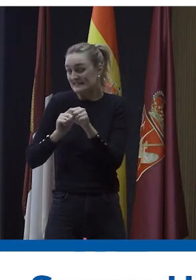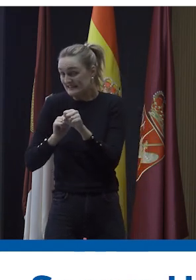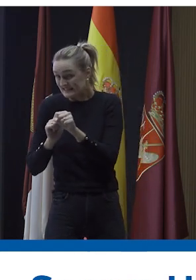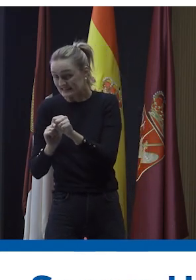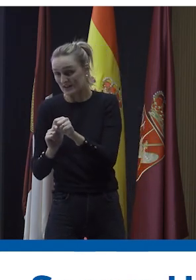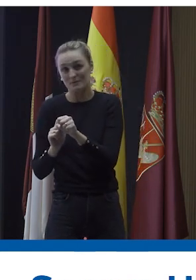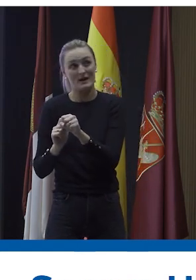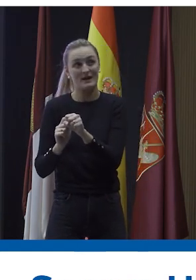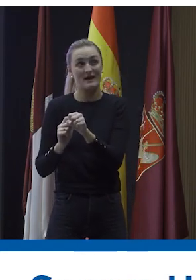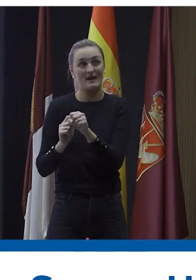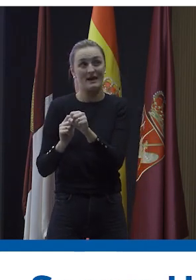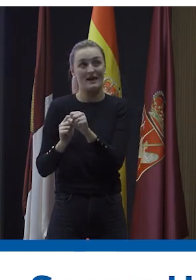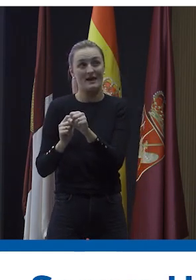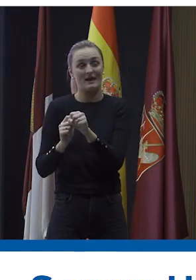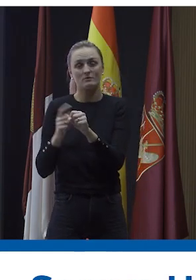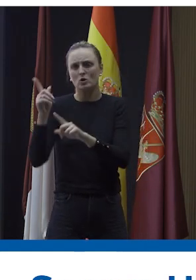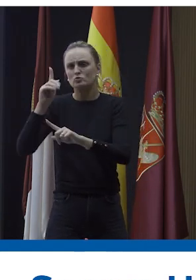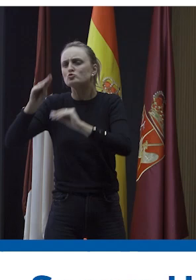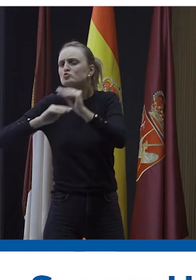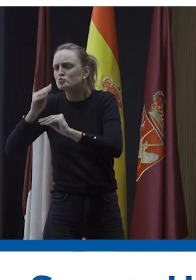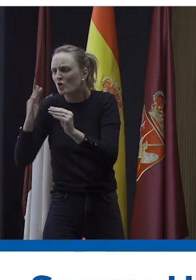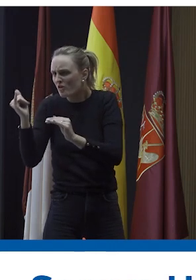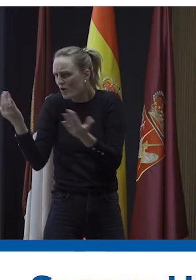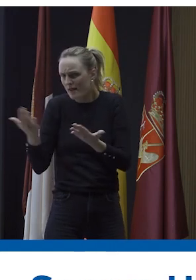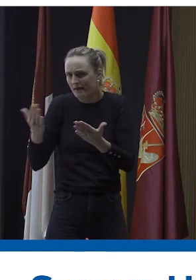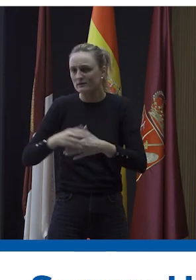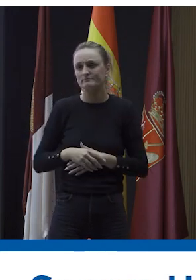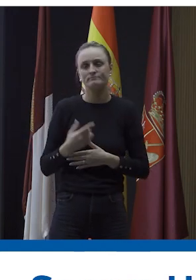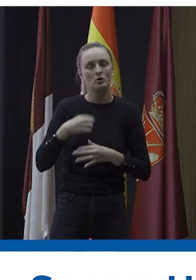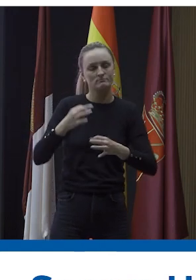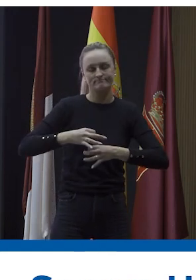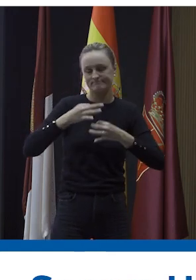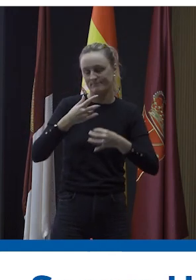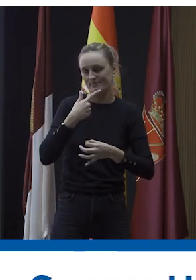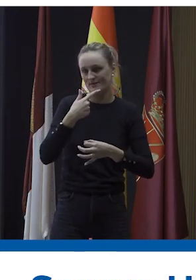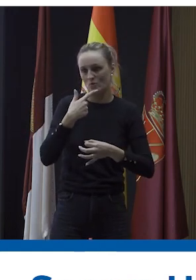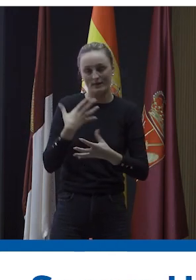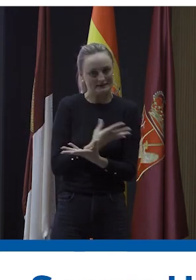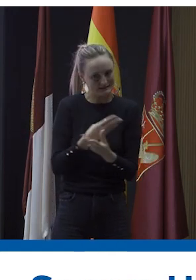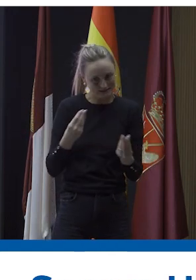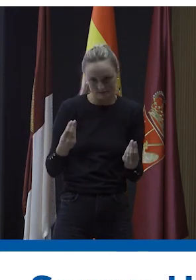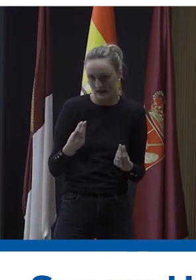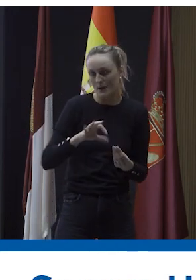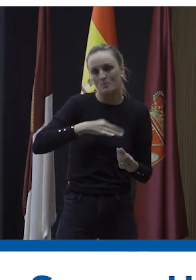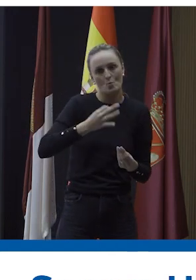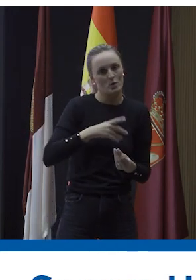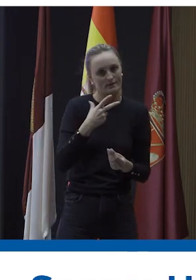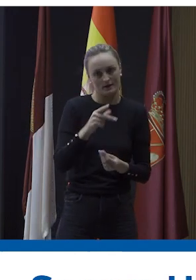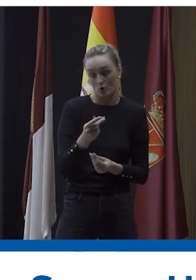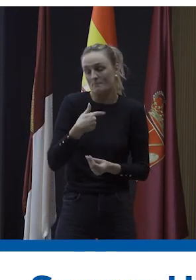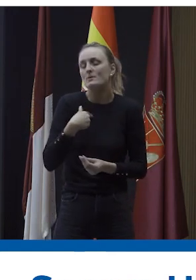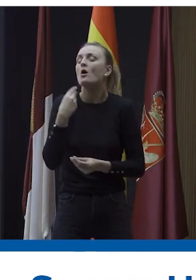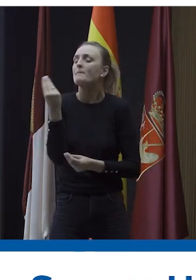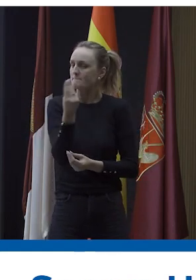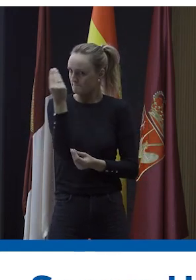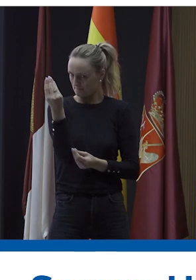no tienen solución? Esta es la pregunta del millón. Pues yo, como siempre digo, no es que se vayan a eliminar por completo, pero se pueden mejorar